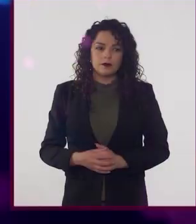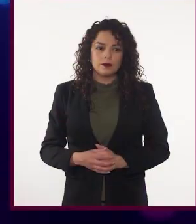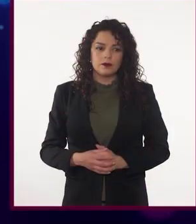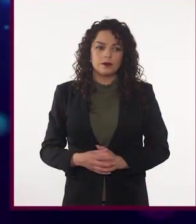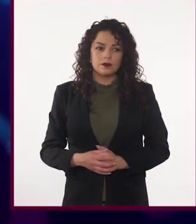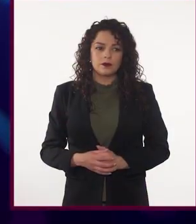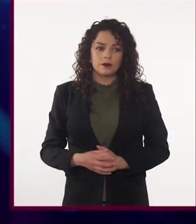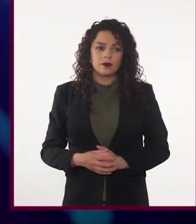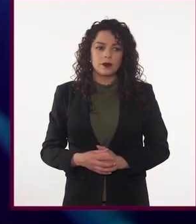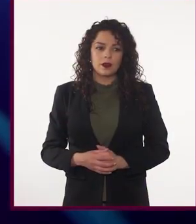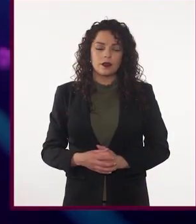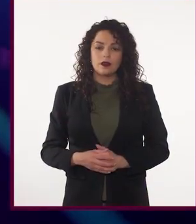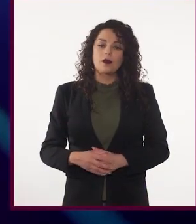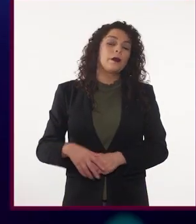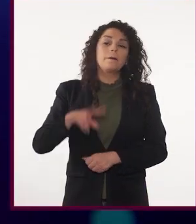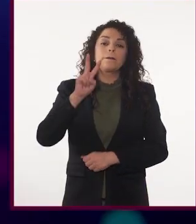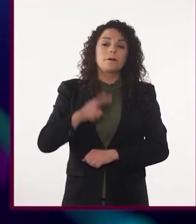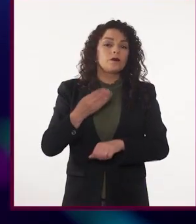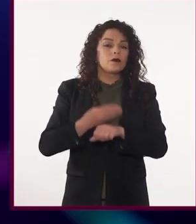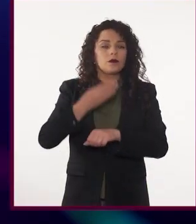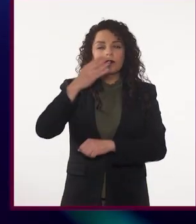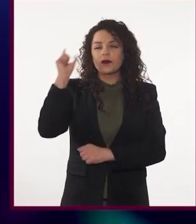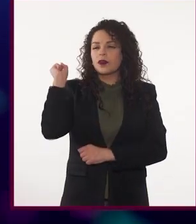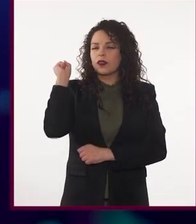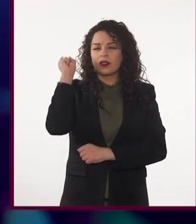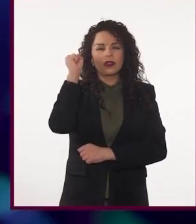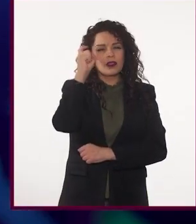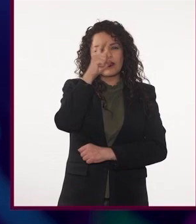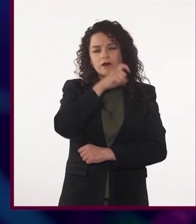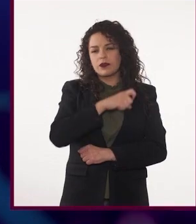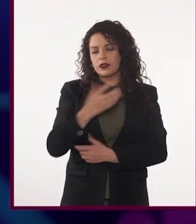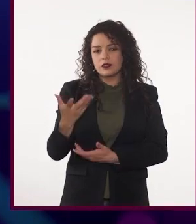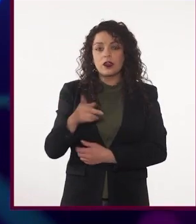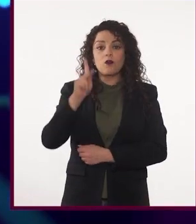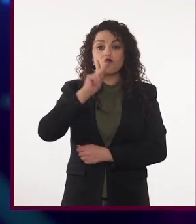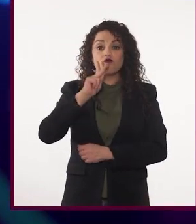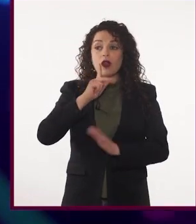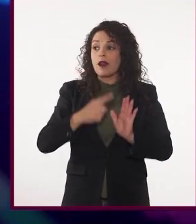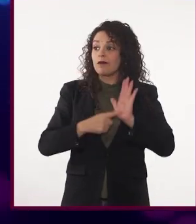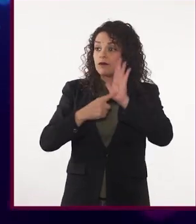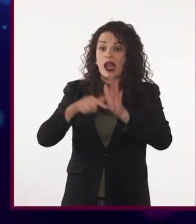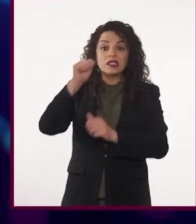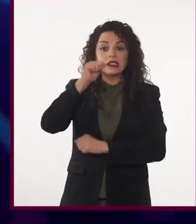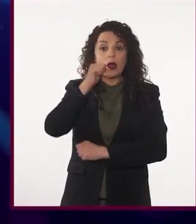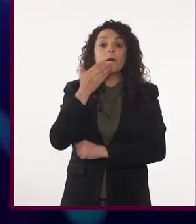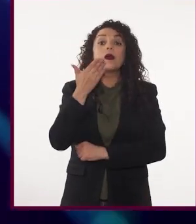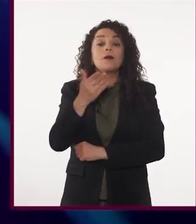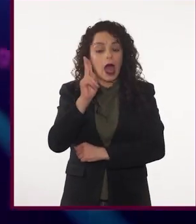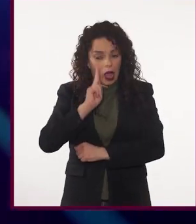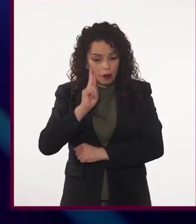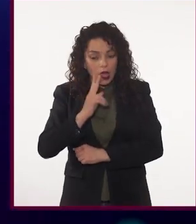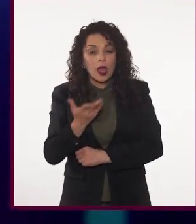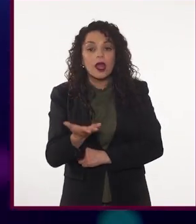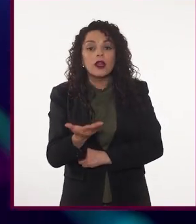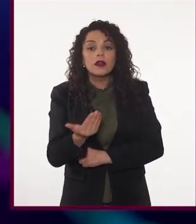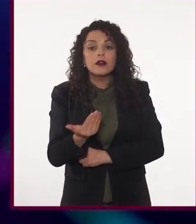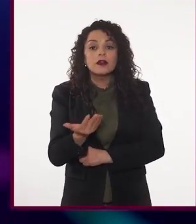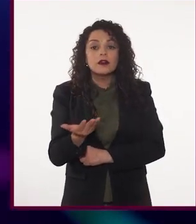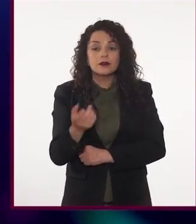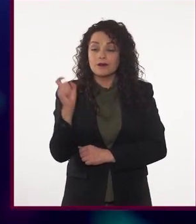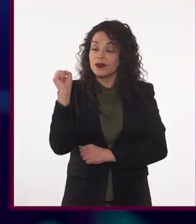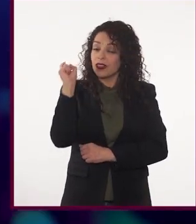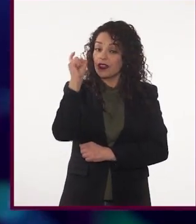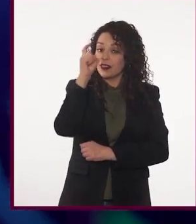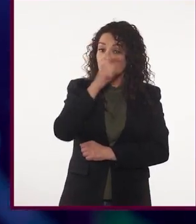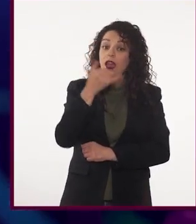Es muy difícil y es muy complicado presentar pruebas, te piden pruebas. Y además tiene que